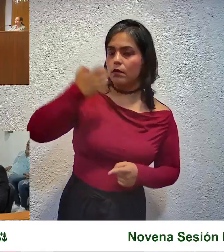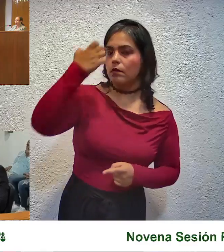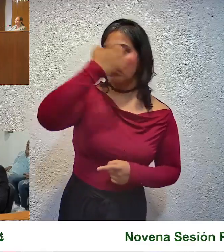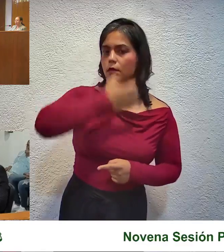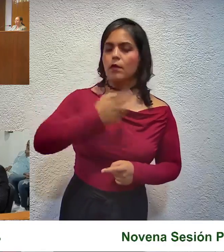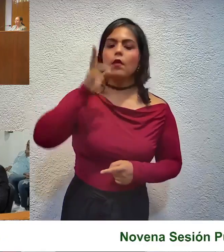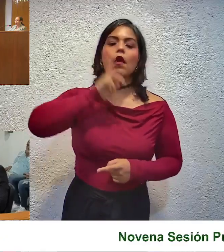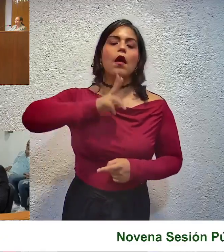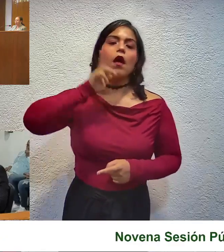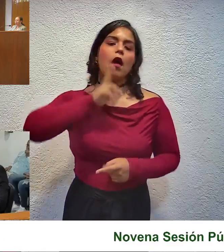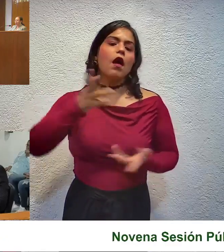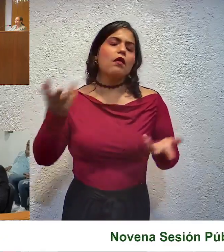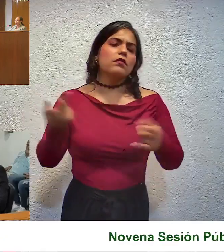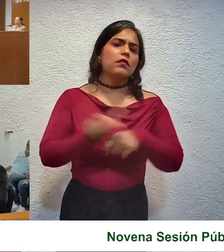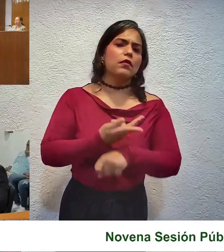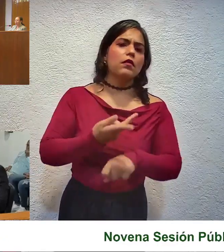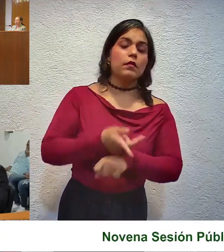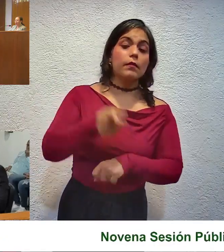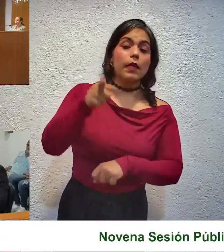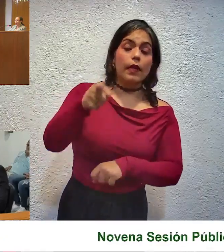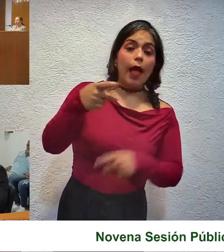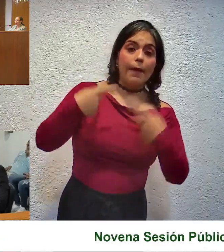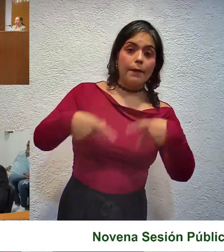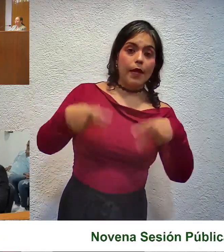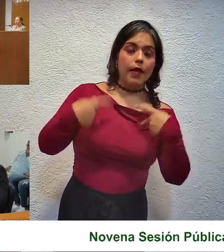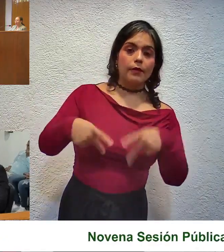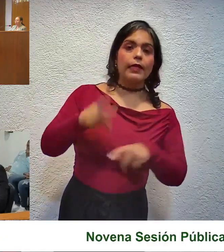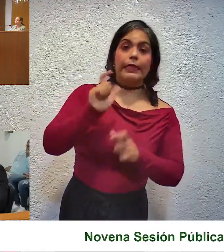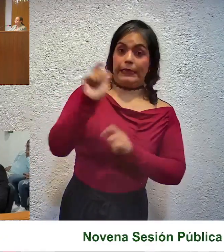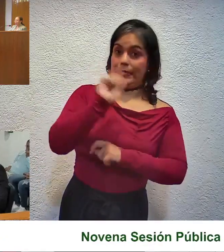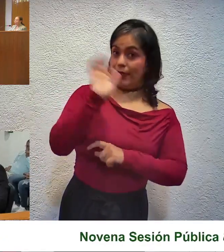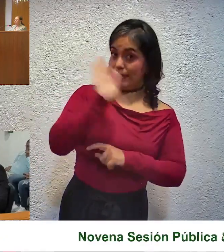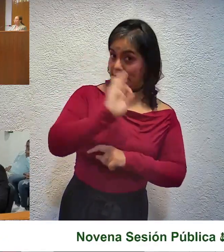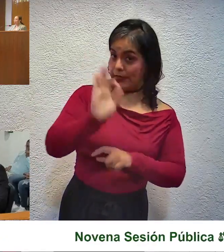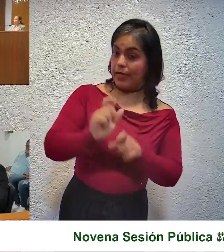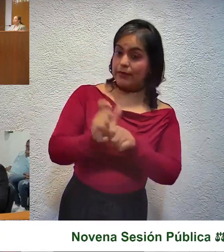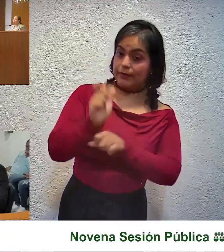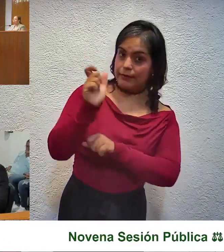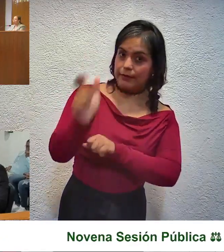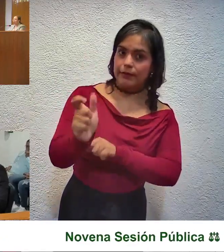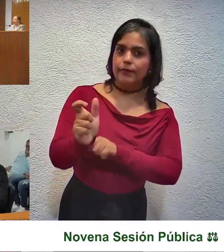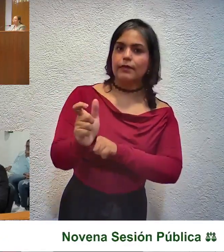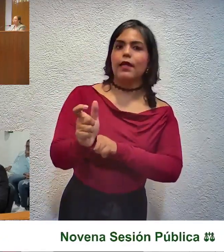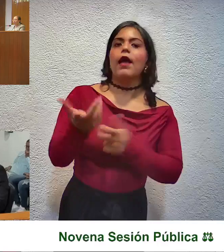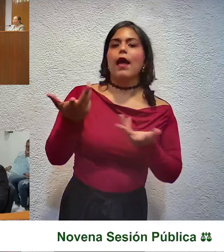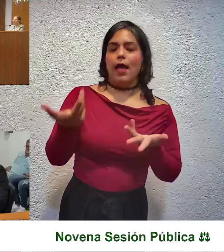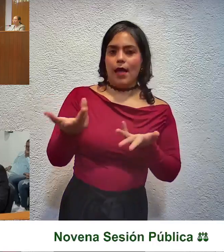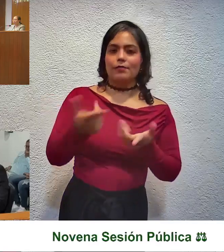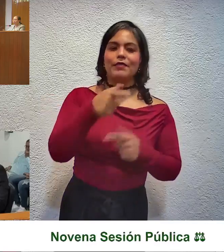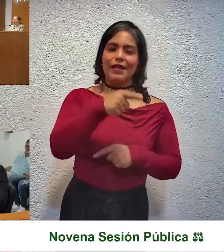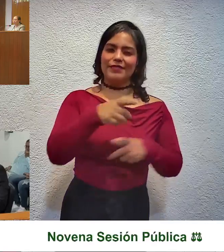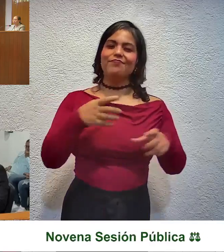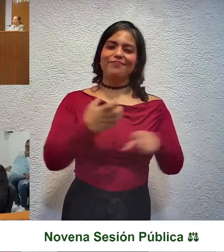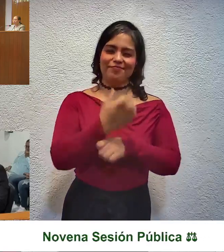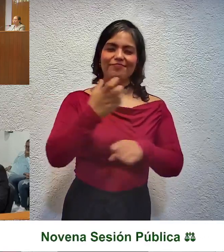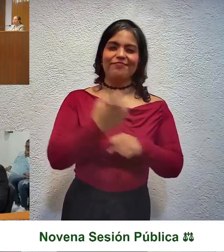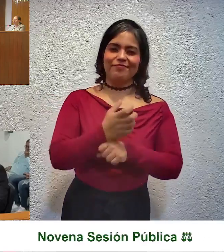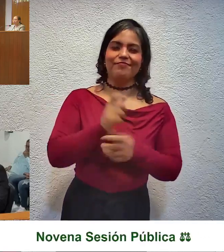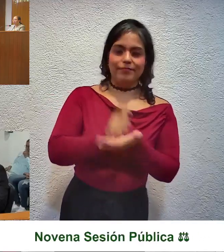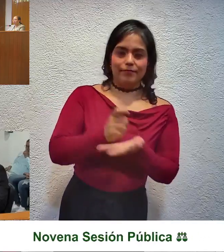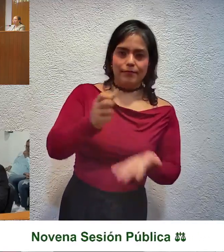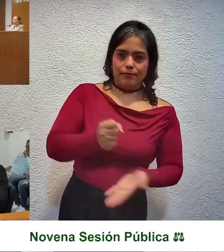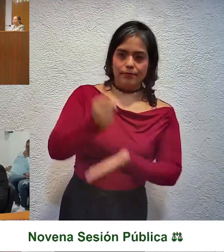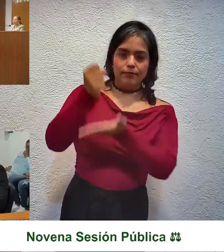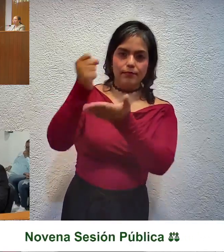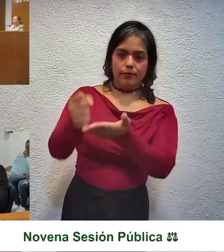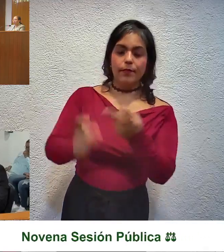la posibilidad de que la promovente reciba una indemnización proveniente de los recursos del Fondo Estatal. Y 2. Se asegure